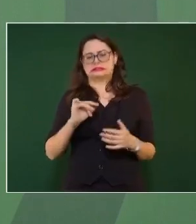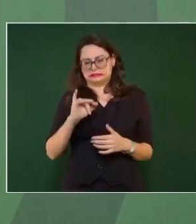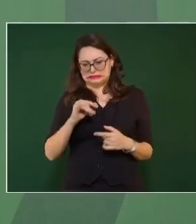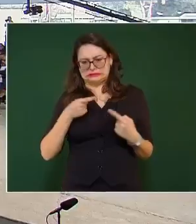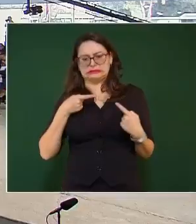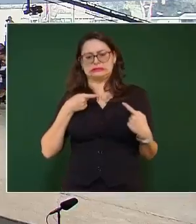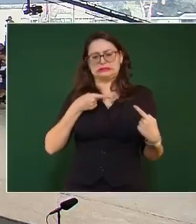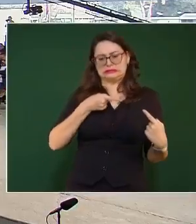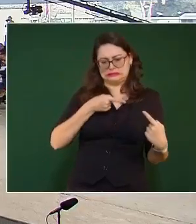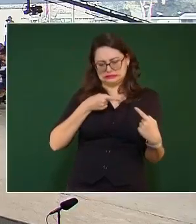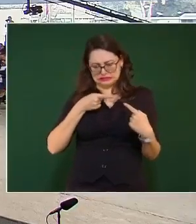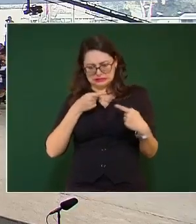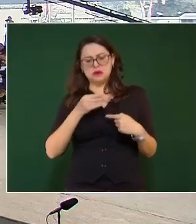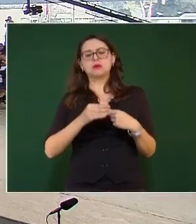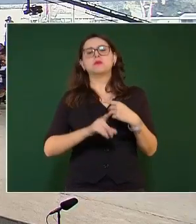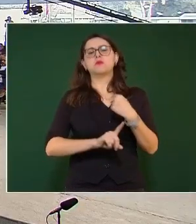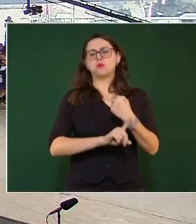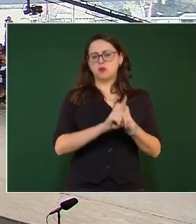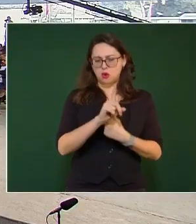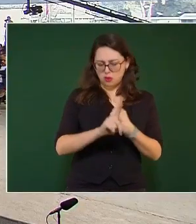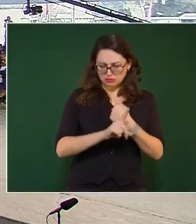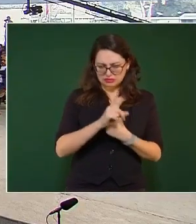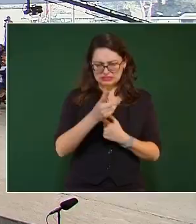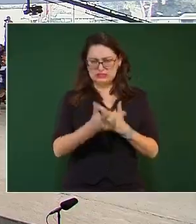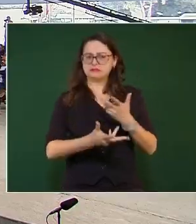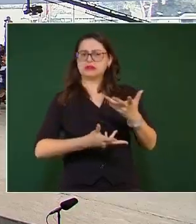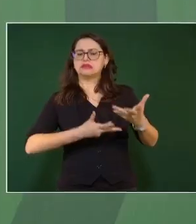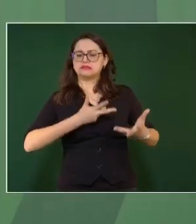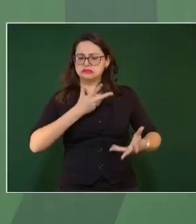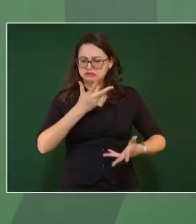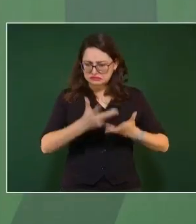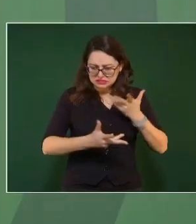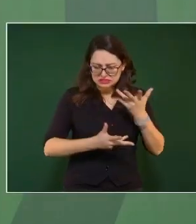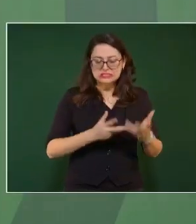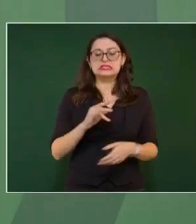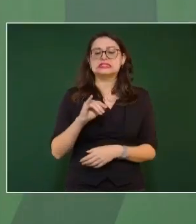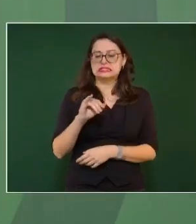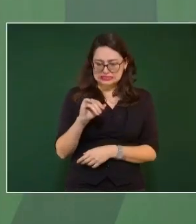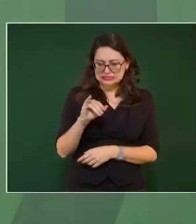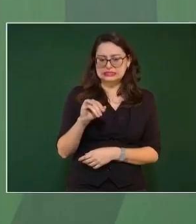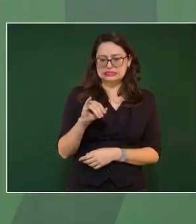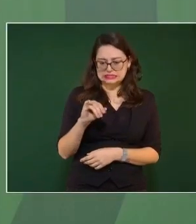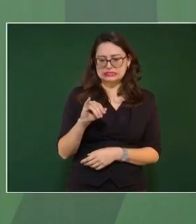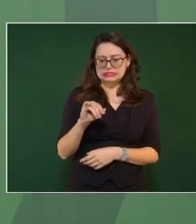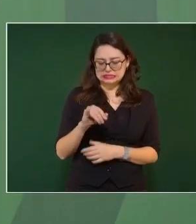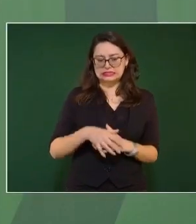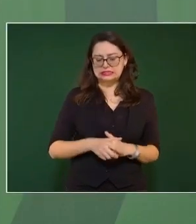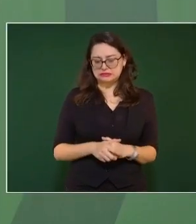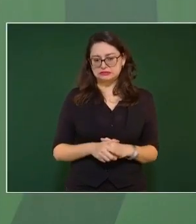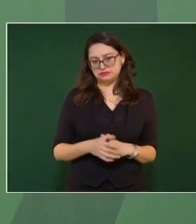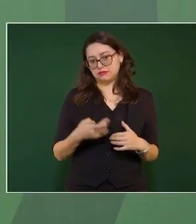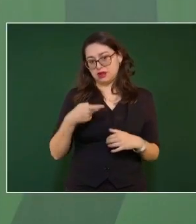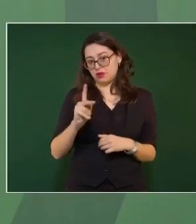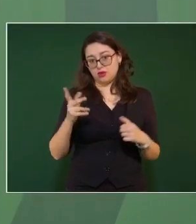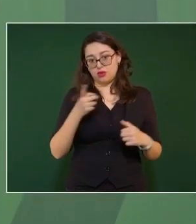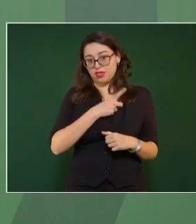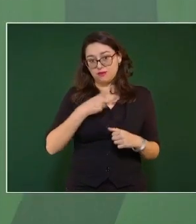problemas que estamos atendiendo de manera conjunta: